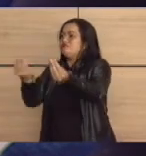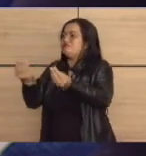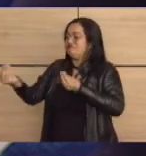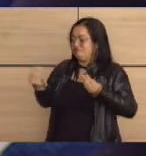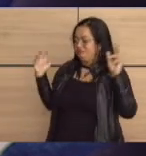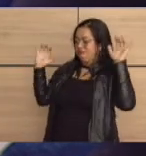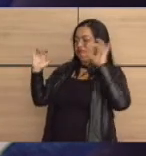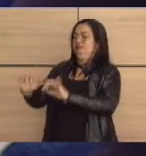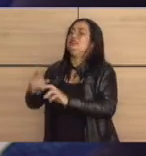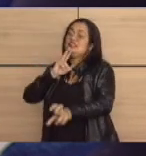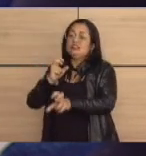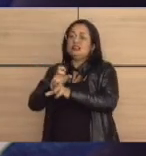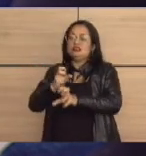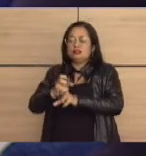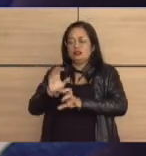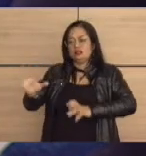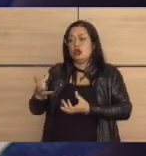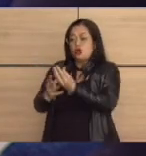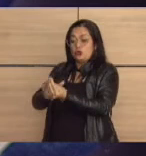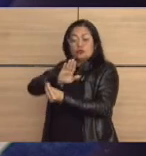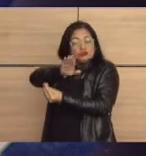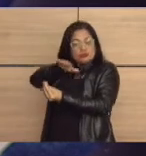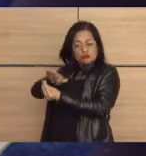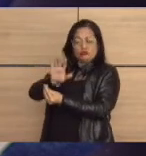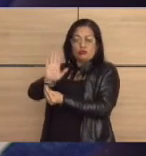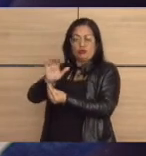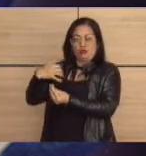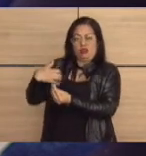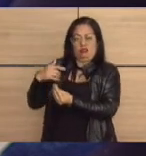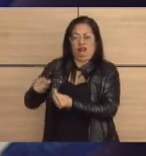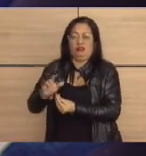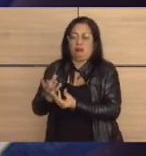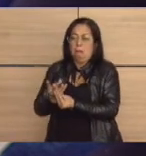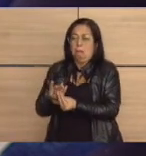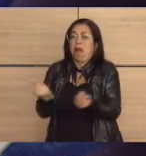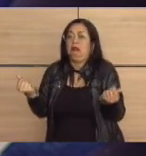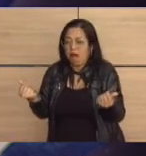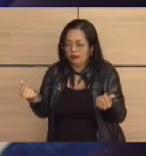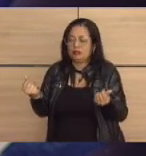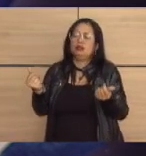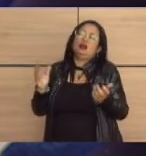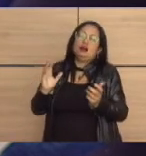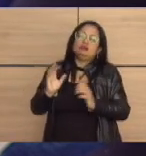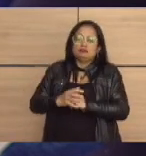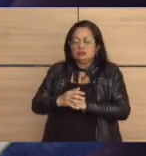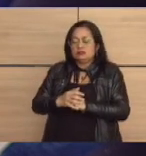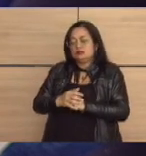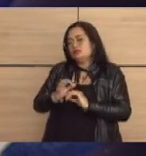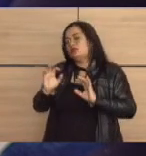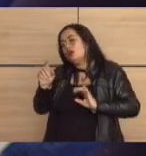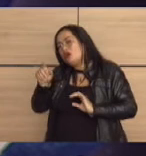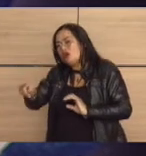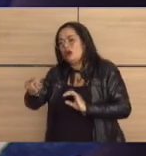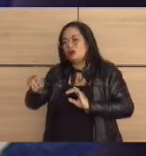difícil identificarse con un mundo indígena que prácticamente desapareció, o con un mundo africano, del que tienen